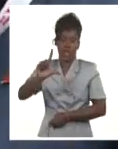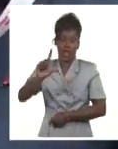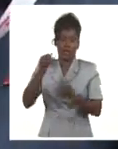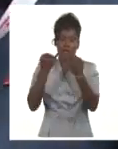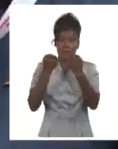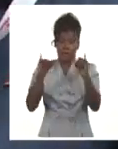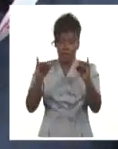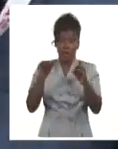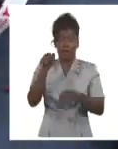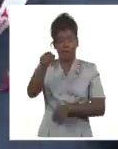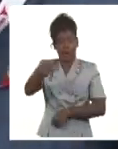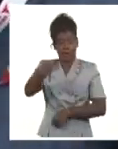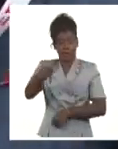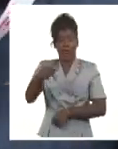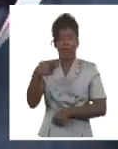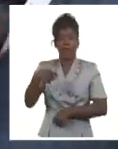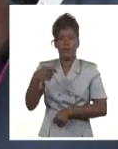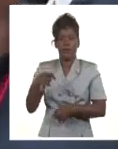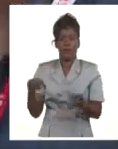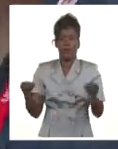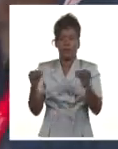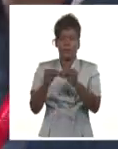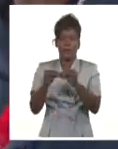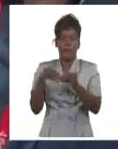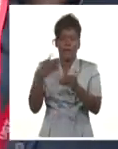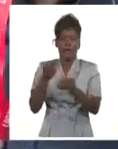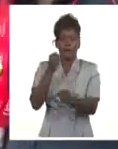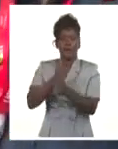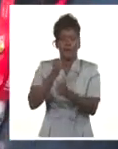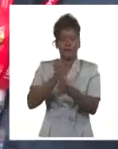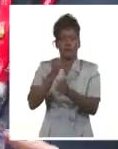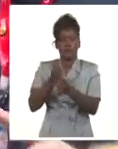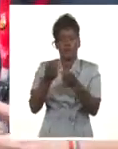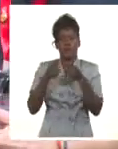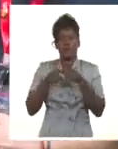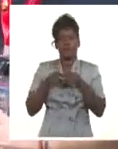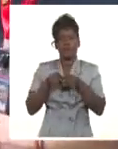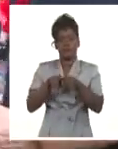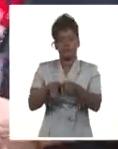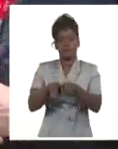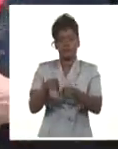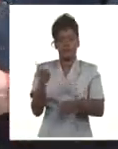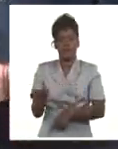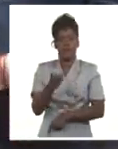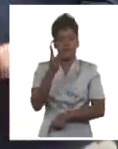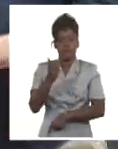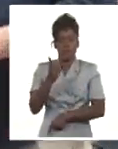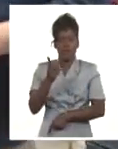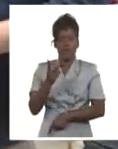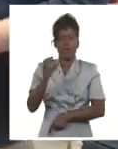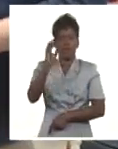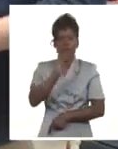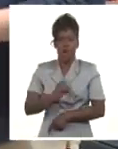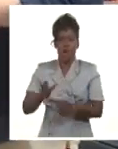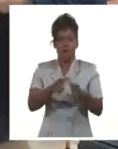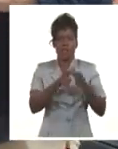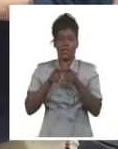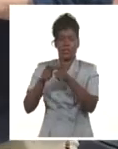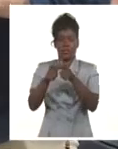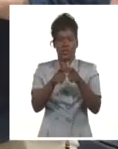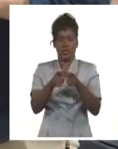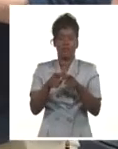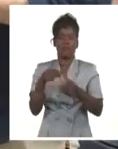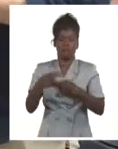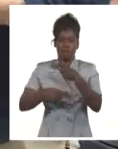independencia, que son aspiraciones, por cierto, del internacionalismo clasista que nuestras dos organizaciones representan.